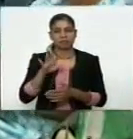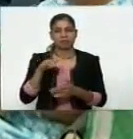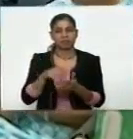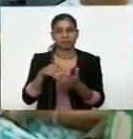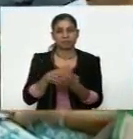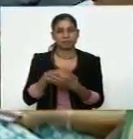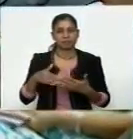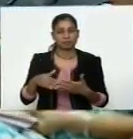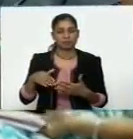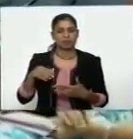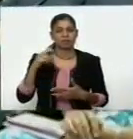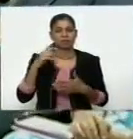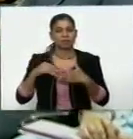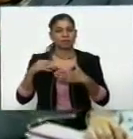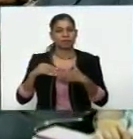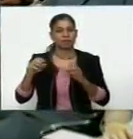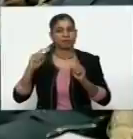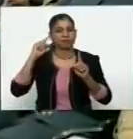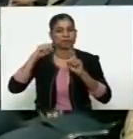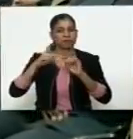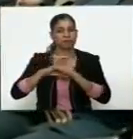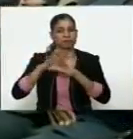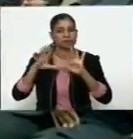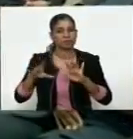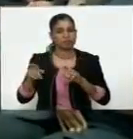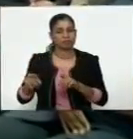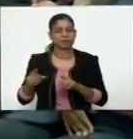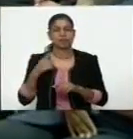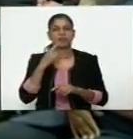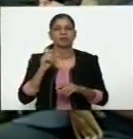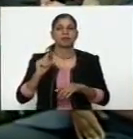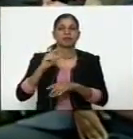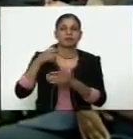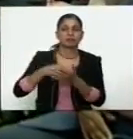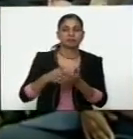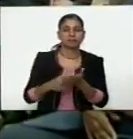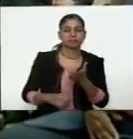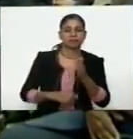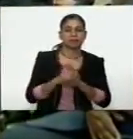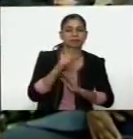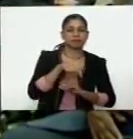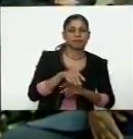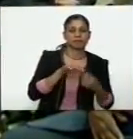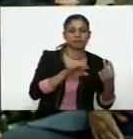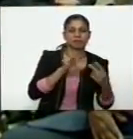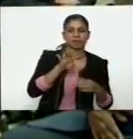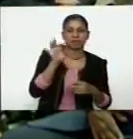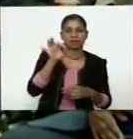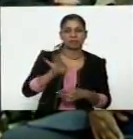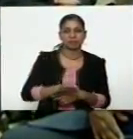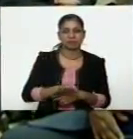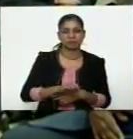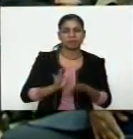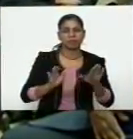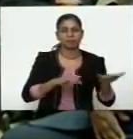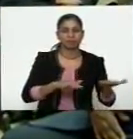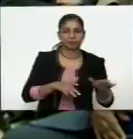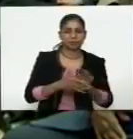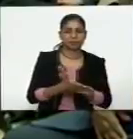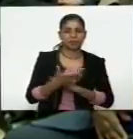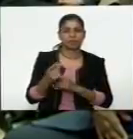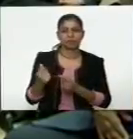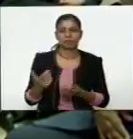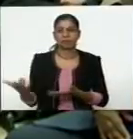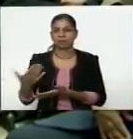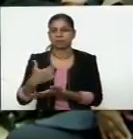millones de dólares tienen un objetivo muy claro, sobre todo un Estado que plantea la inversión social por encima del 74%. Esa capitalización, esos